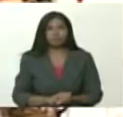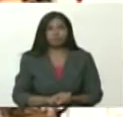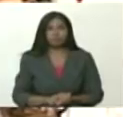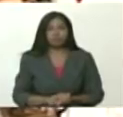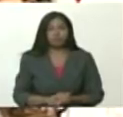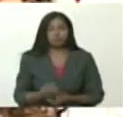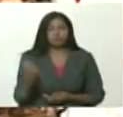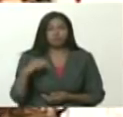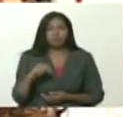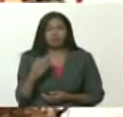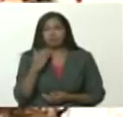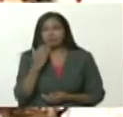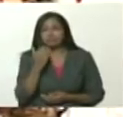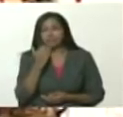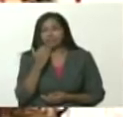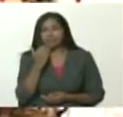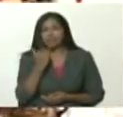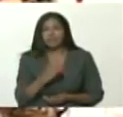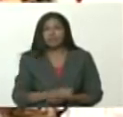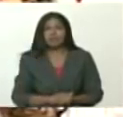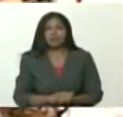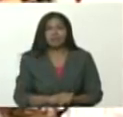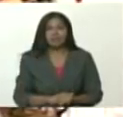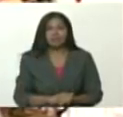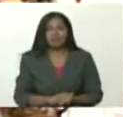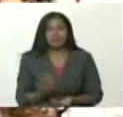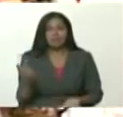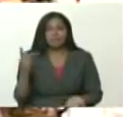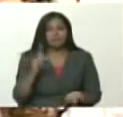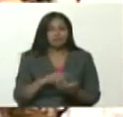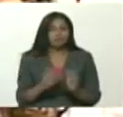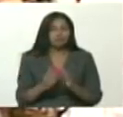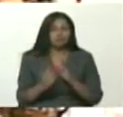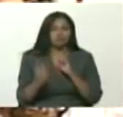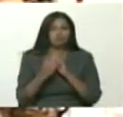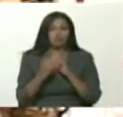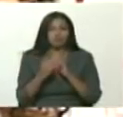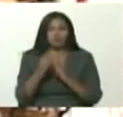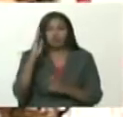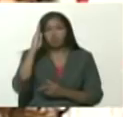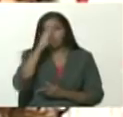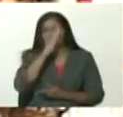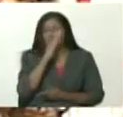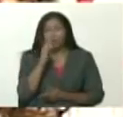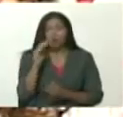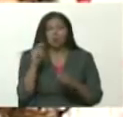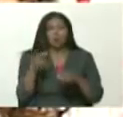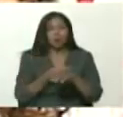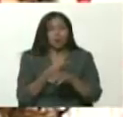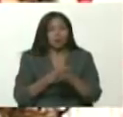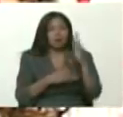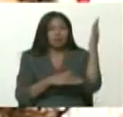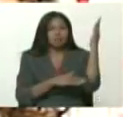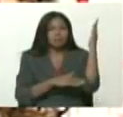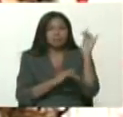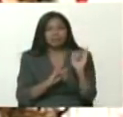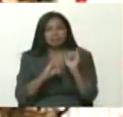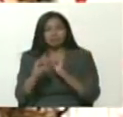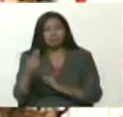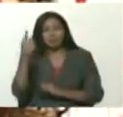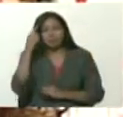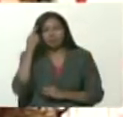tuvimos cerca, tuvimos la presentación con el compañero Diosdado, con la almiranta, y ese mismo